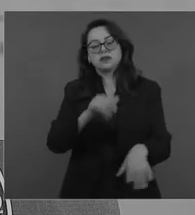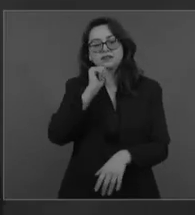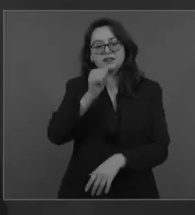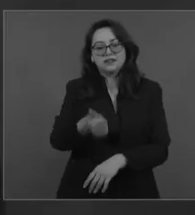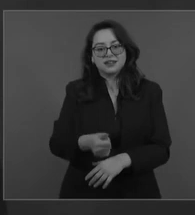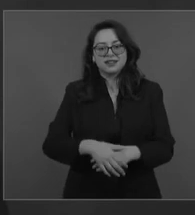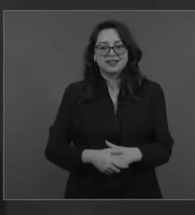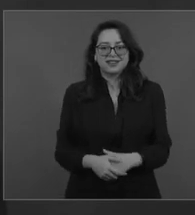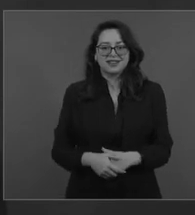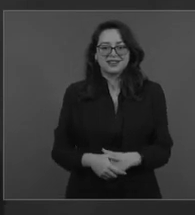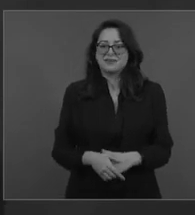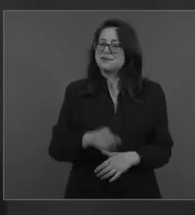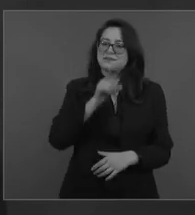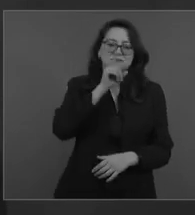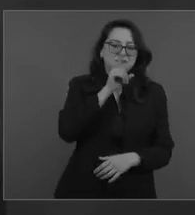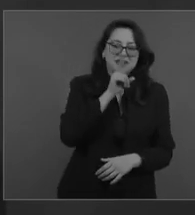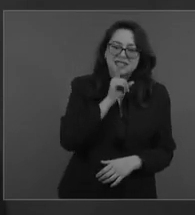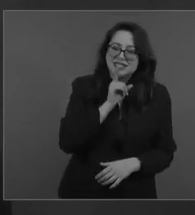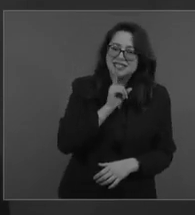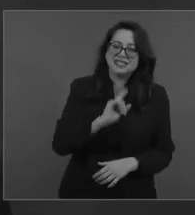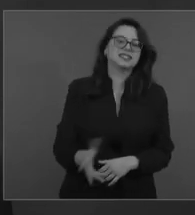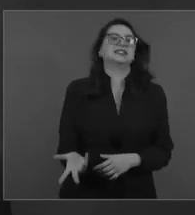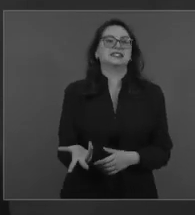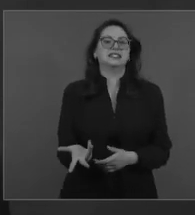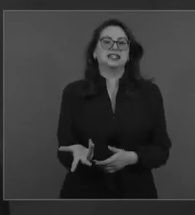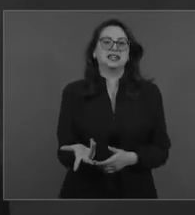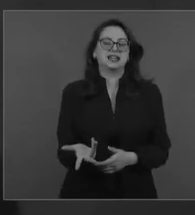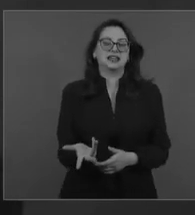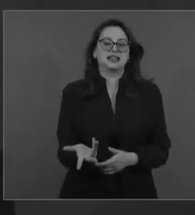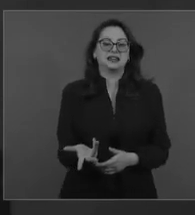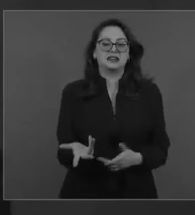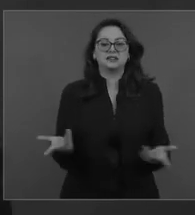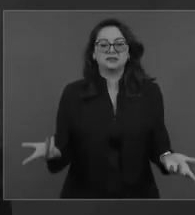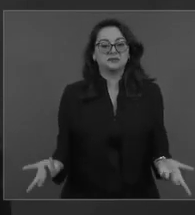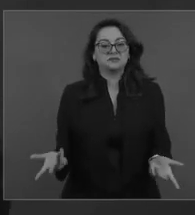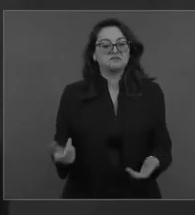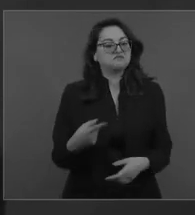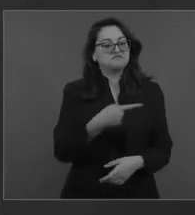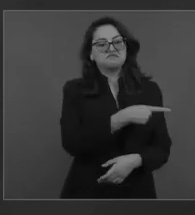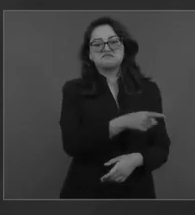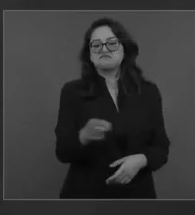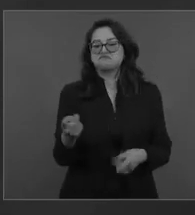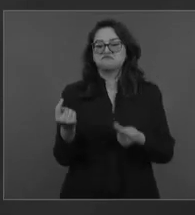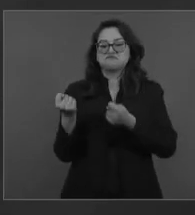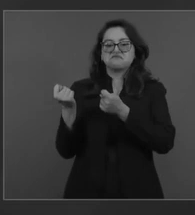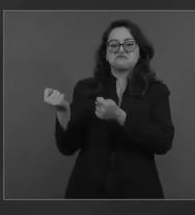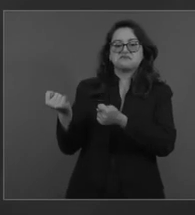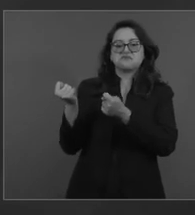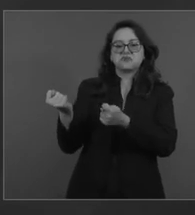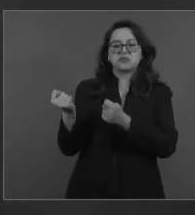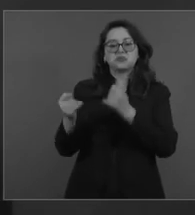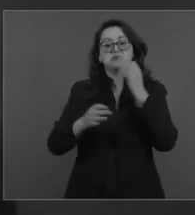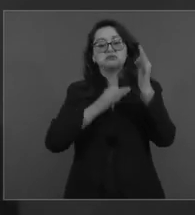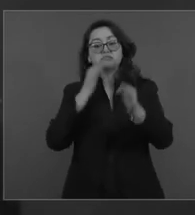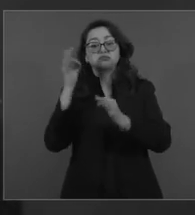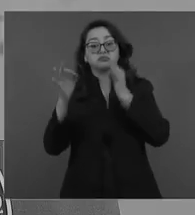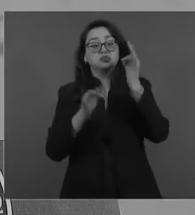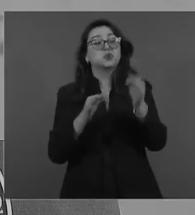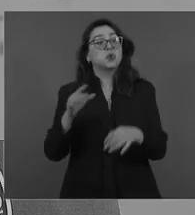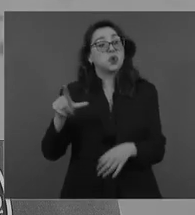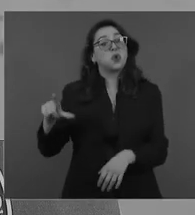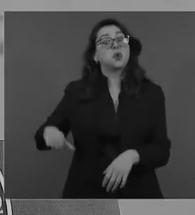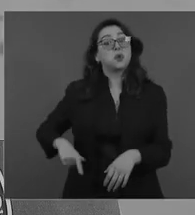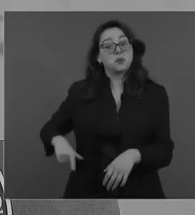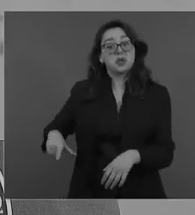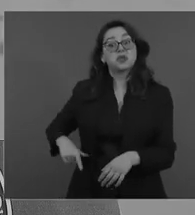el huracán Otis tocó tierra en la costa de Acapulco, Guerrero. Medios de comunicación y en redes sociales aseguraron que el gobierno